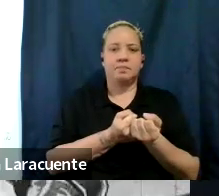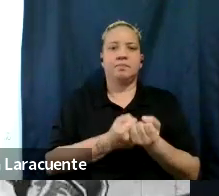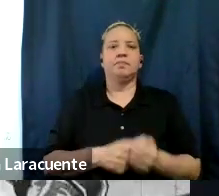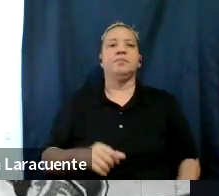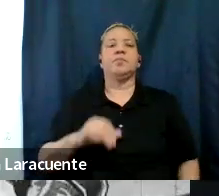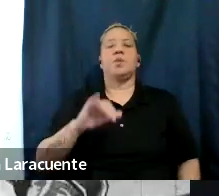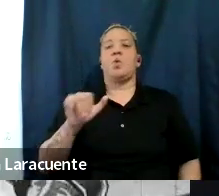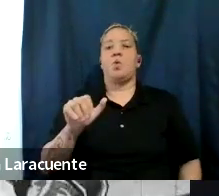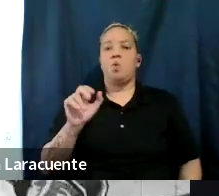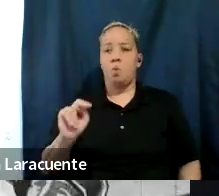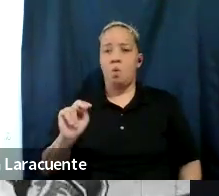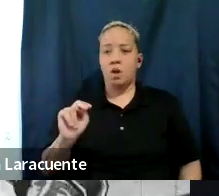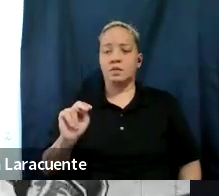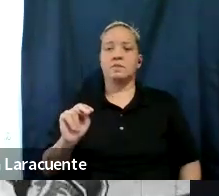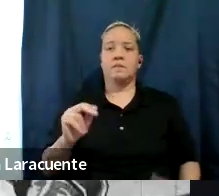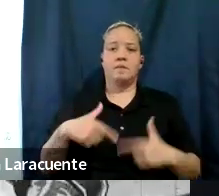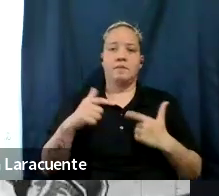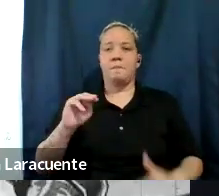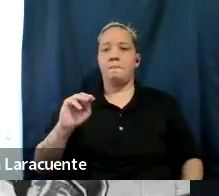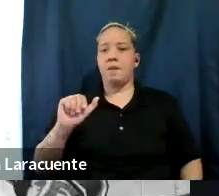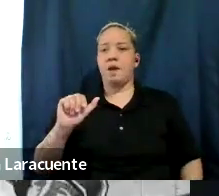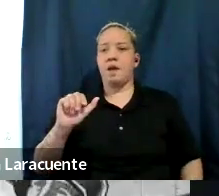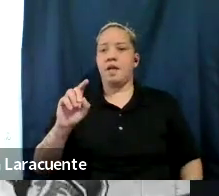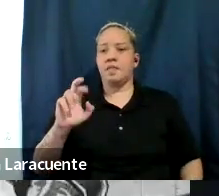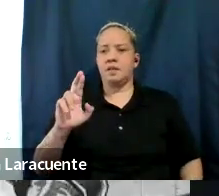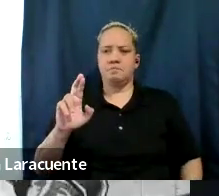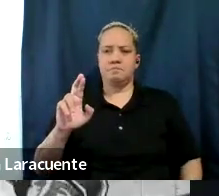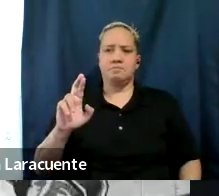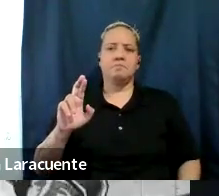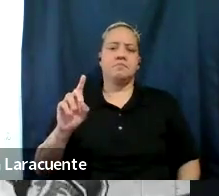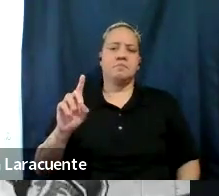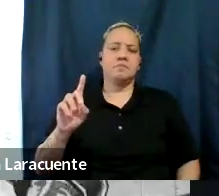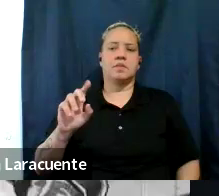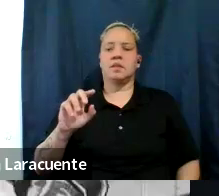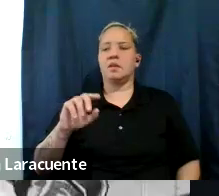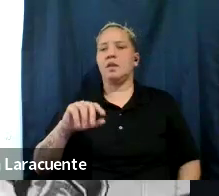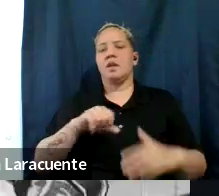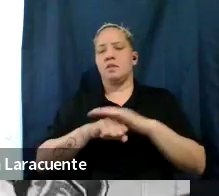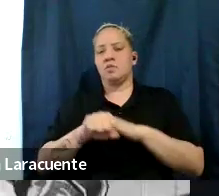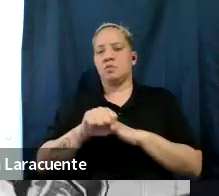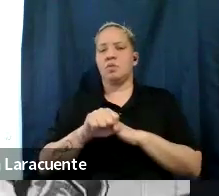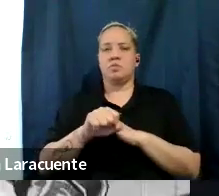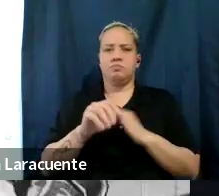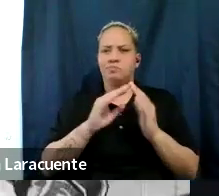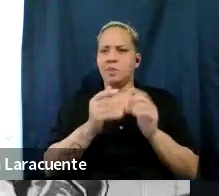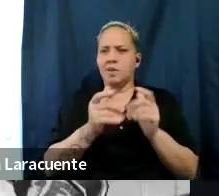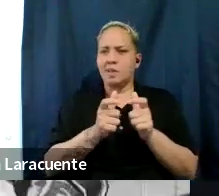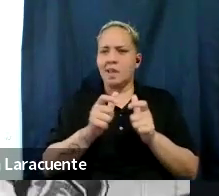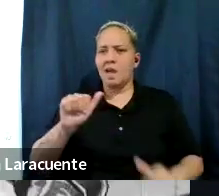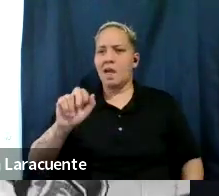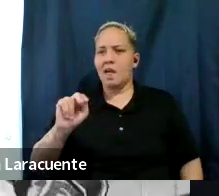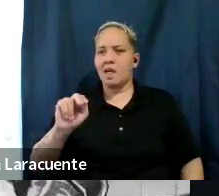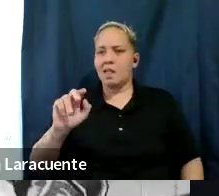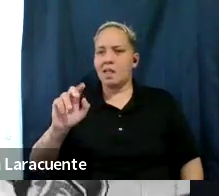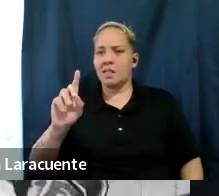Madrid, entonces él nació en un pueblito de Huelva, por tanto, un pueblito de Andalucía